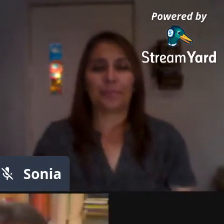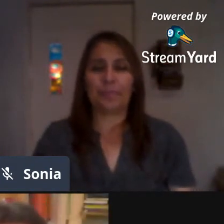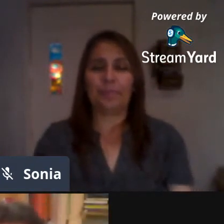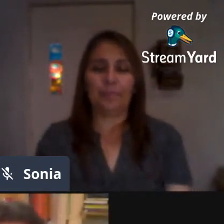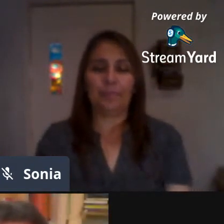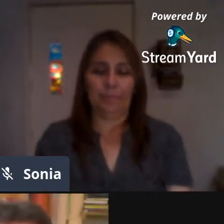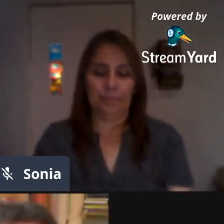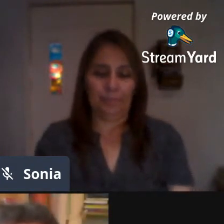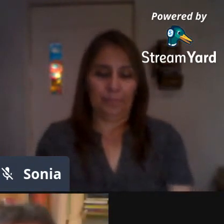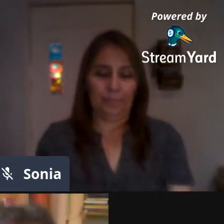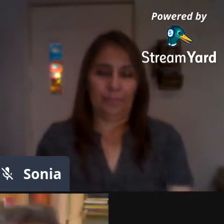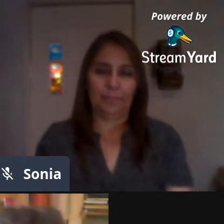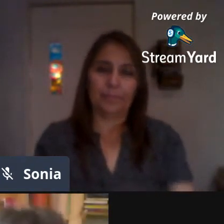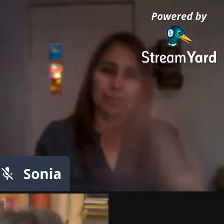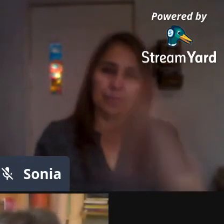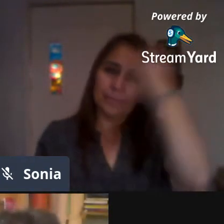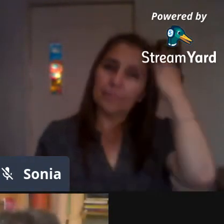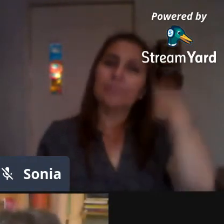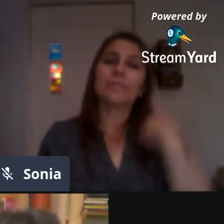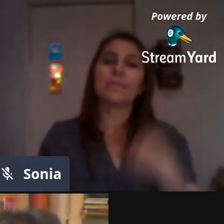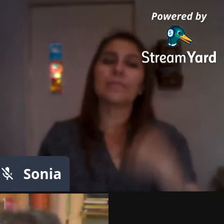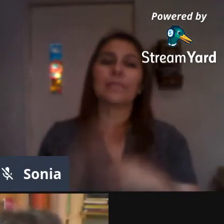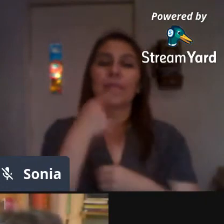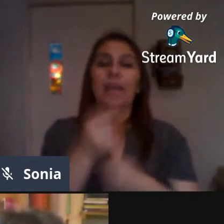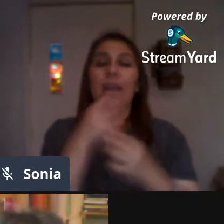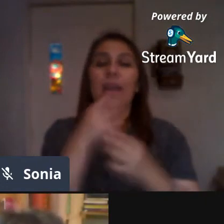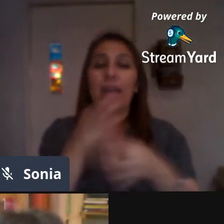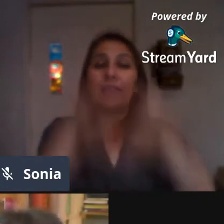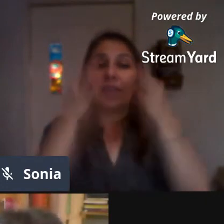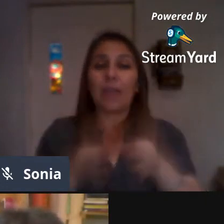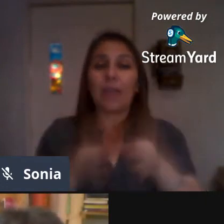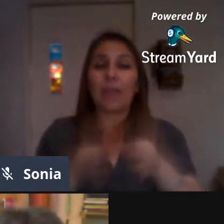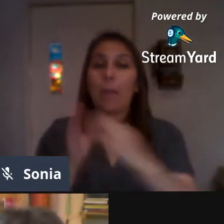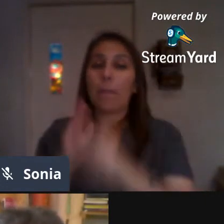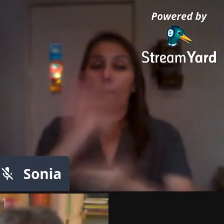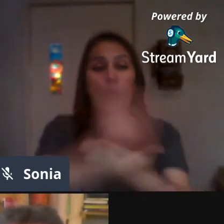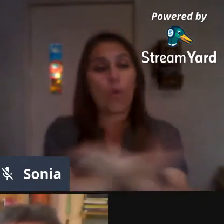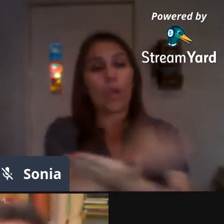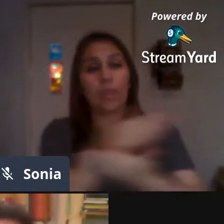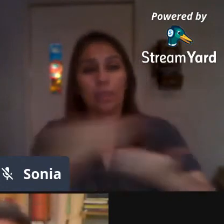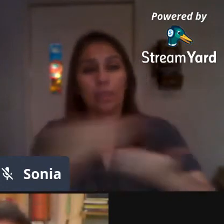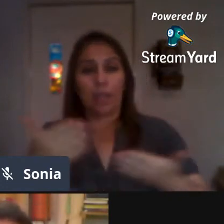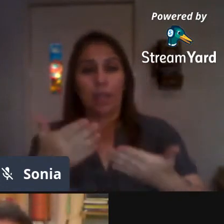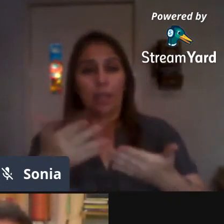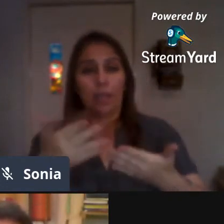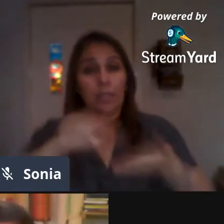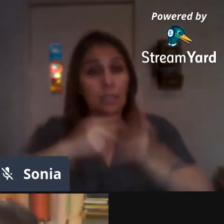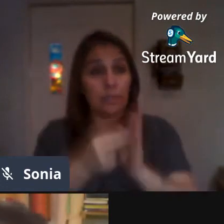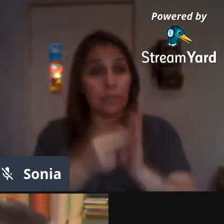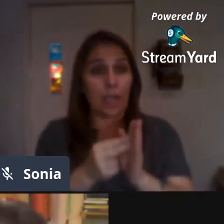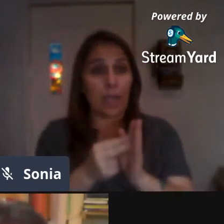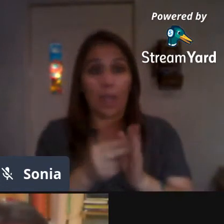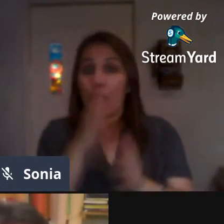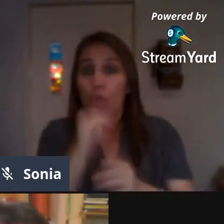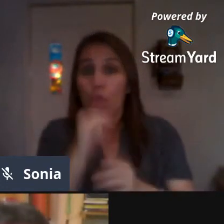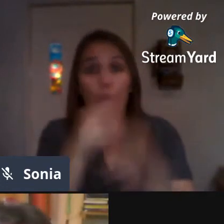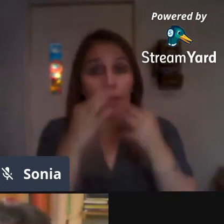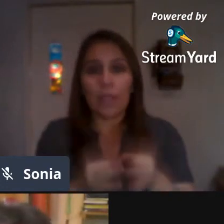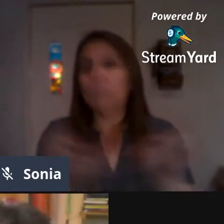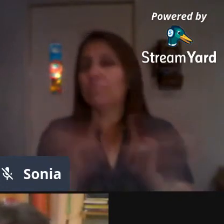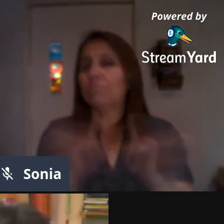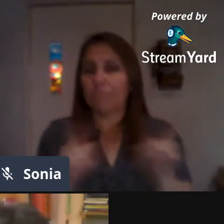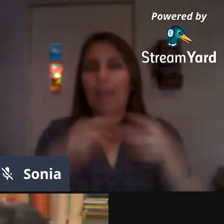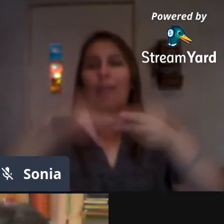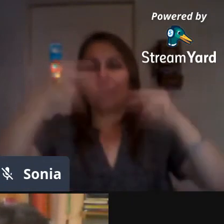la verdad poética que no por eso deja de ser verdad poética sí y algo bien importante digamos el